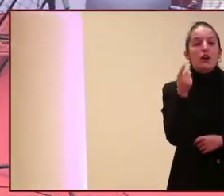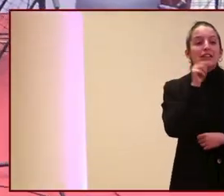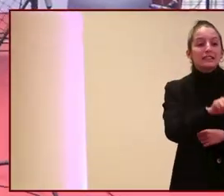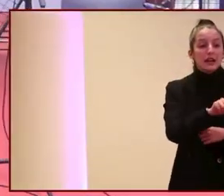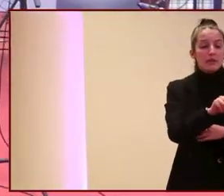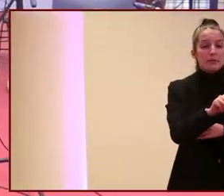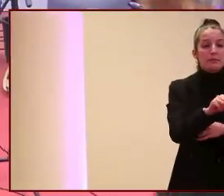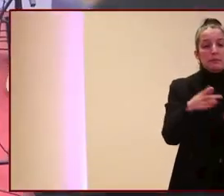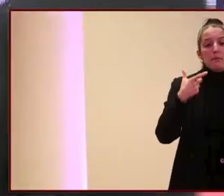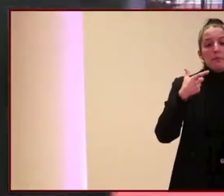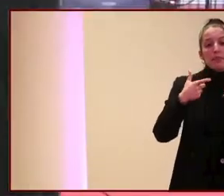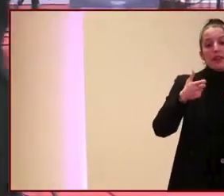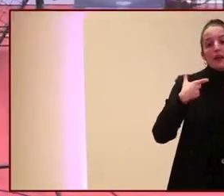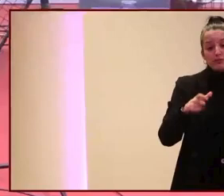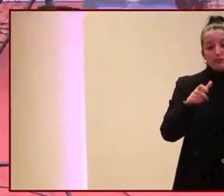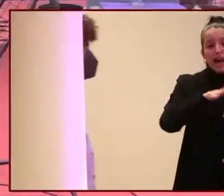cultura